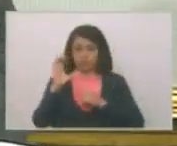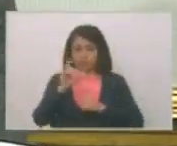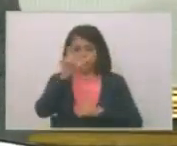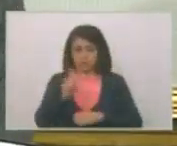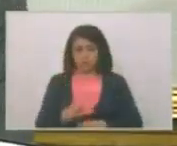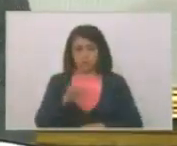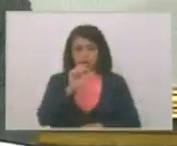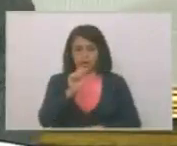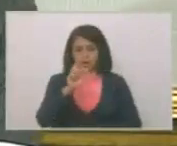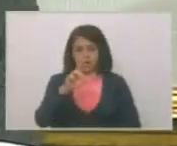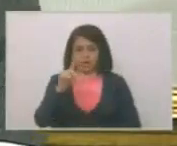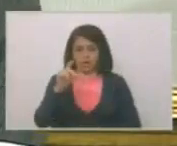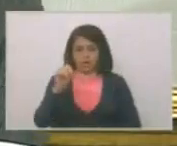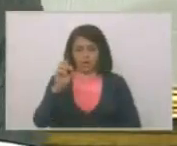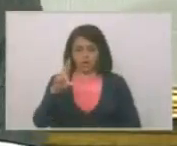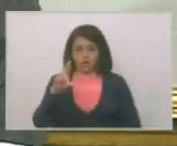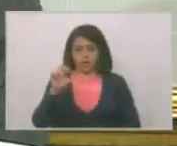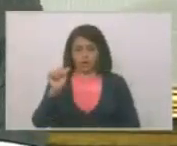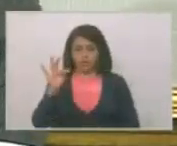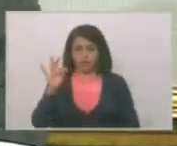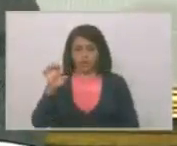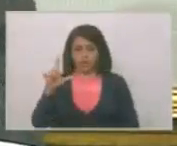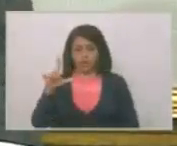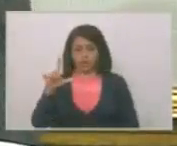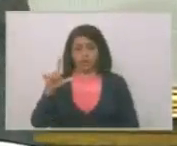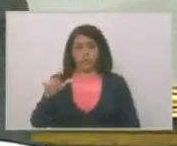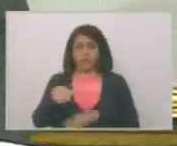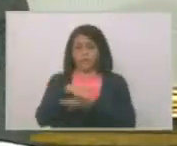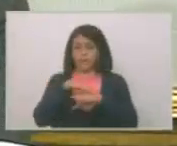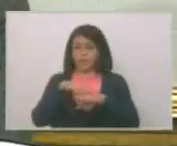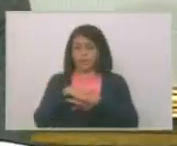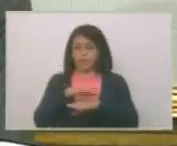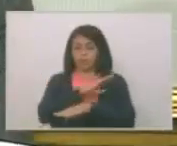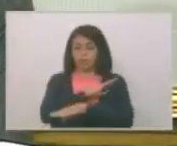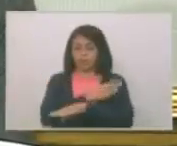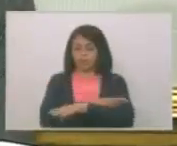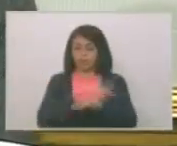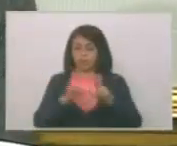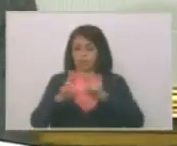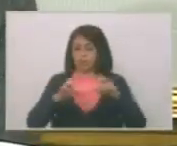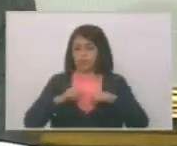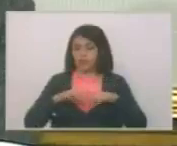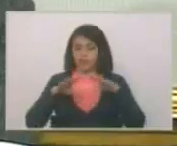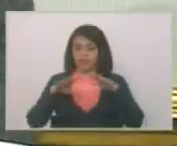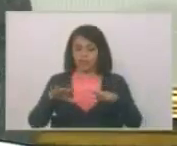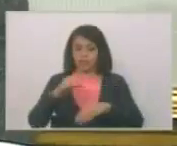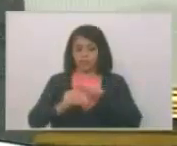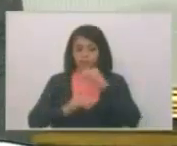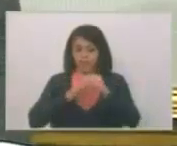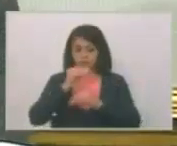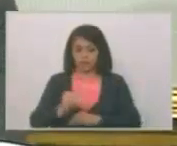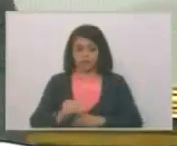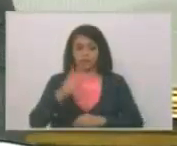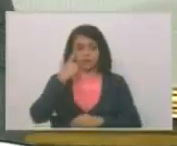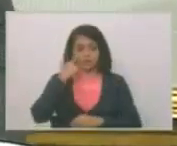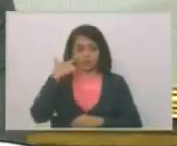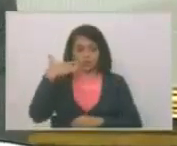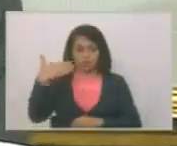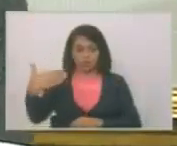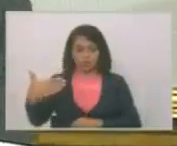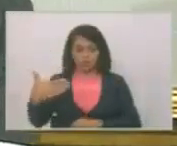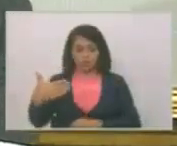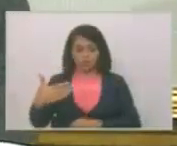ciudadano Carlos Rafael Faría Tortosa, ministro del Poder Popular para las Relaciones Exteriores. Por favor, sírvanse de